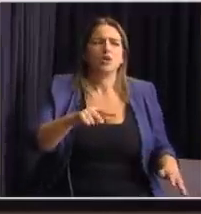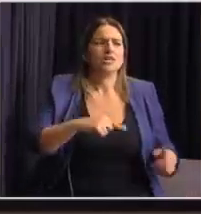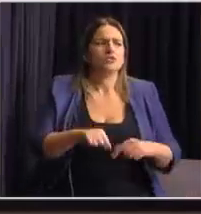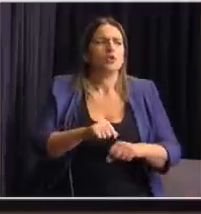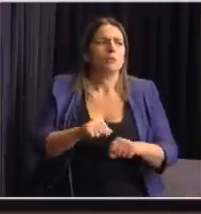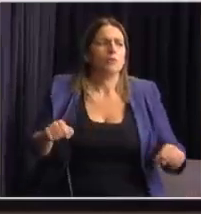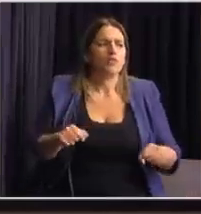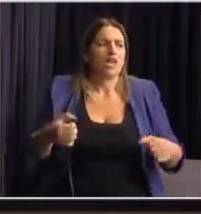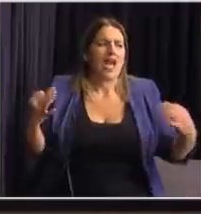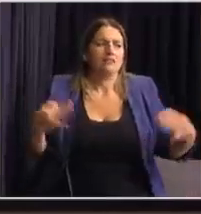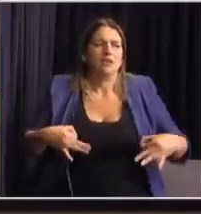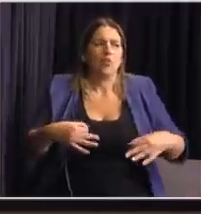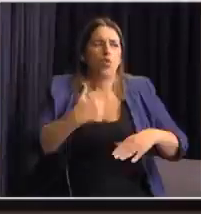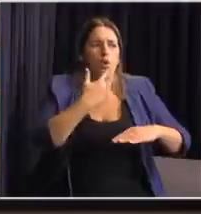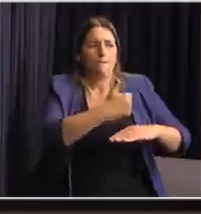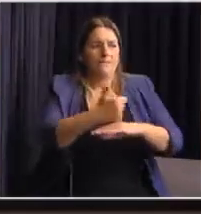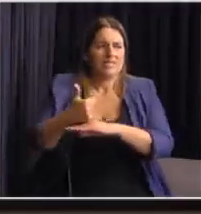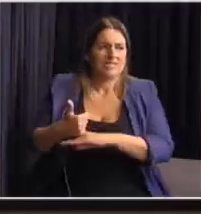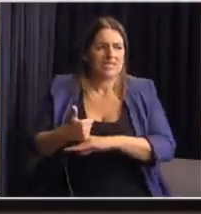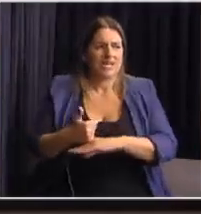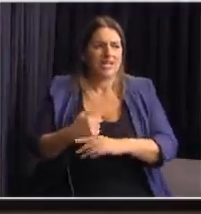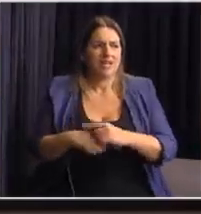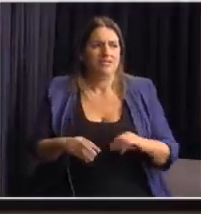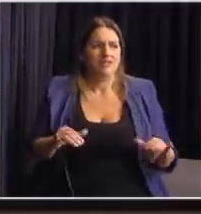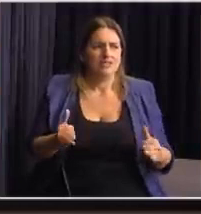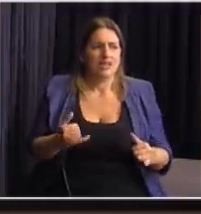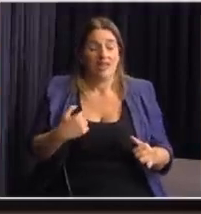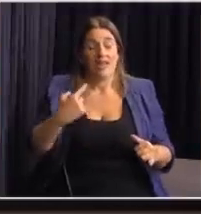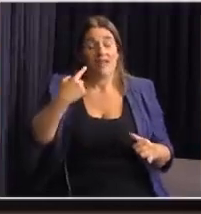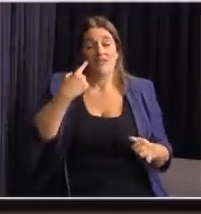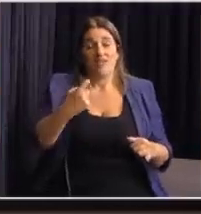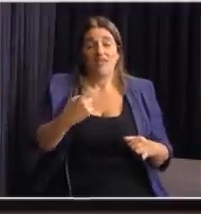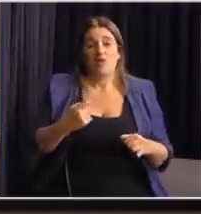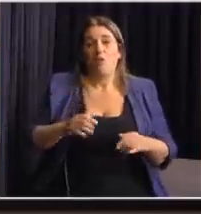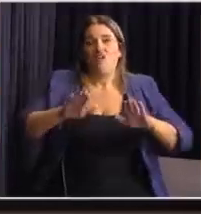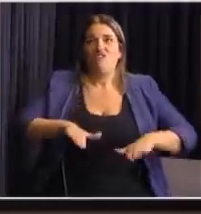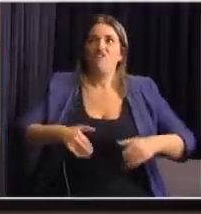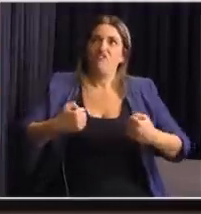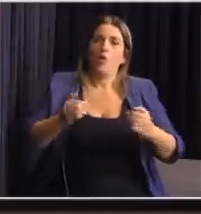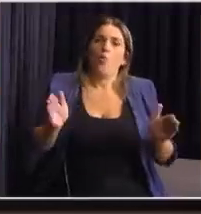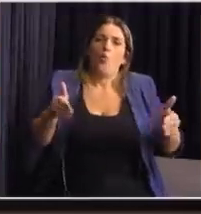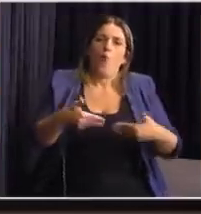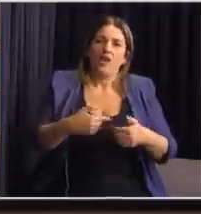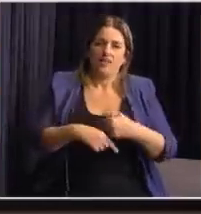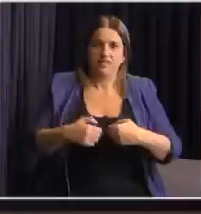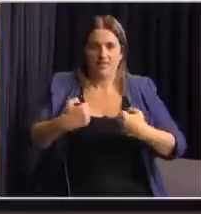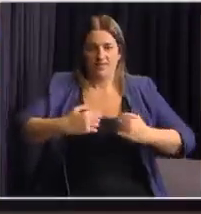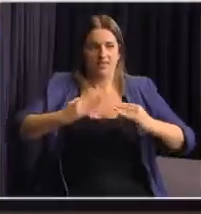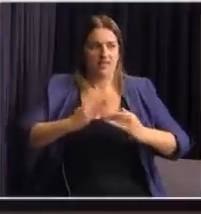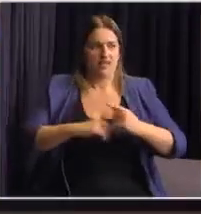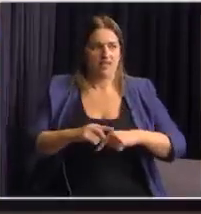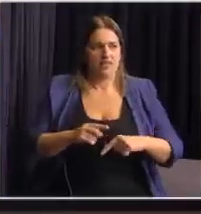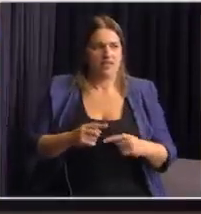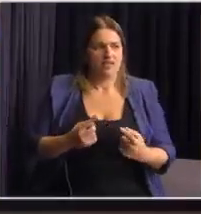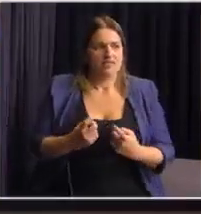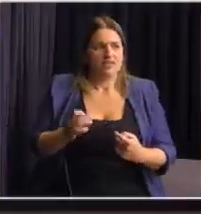permitiría asegurar la presencialidad en la educación, ya que evitaría las cuarentenas preventivas. ¿Se evaluó, se discutió la posibilidad de